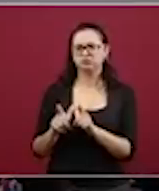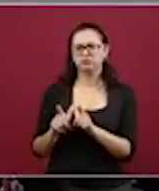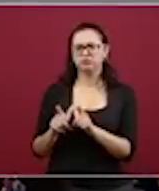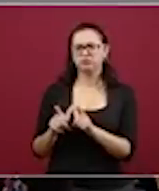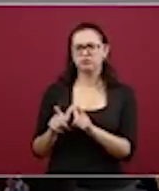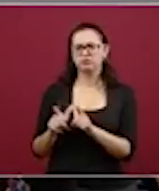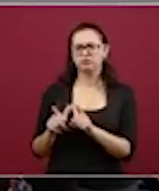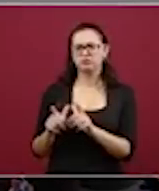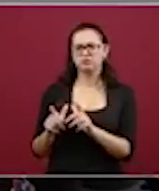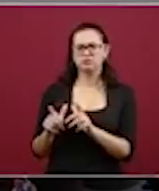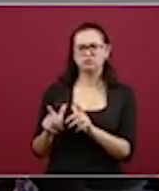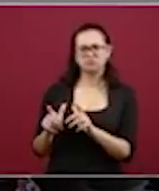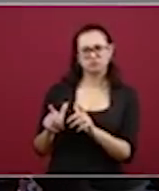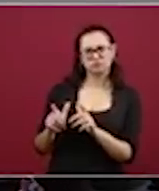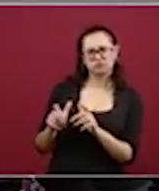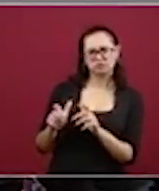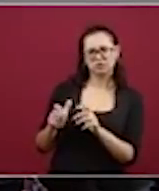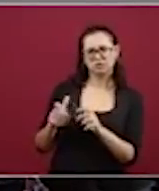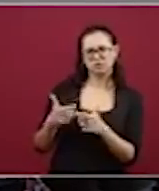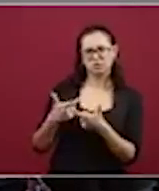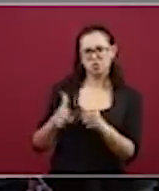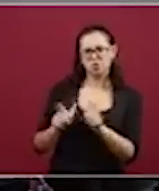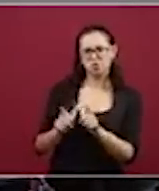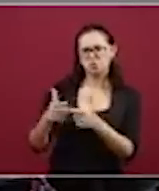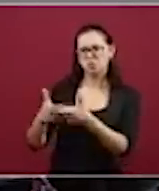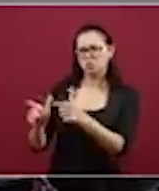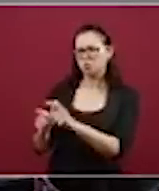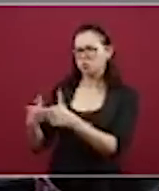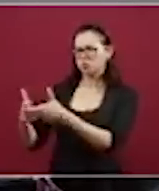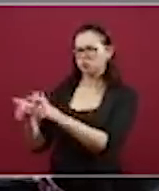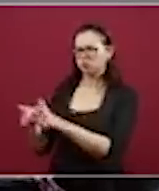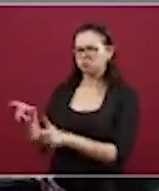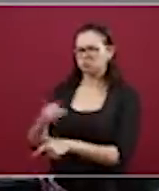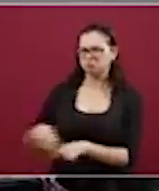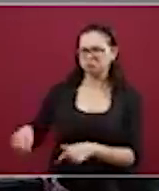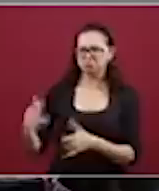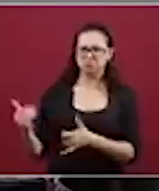que en apariencia son radicales,